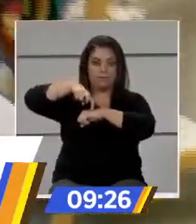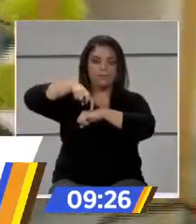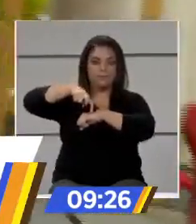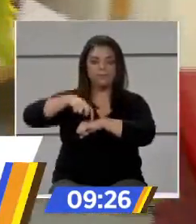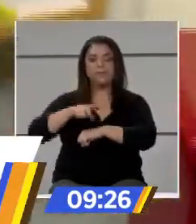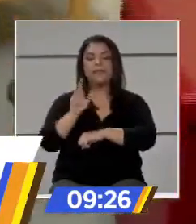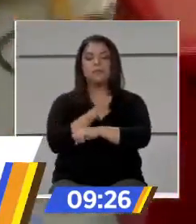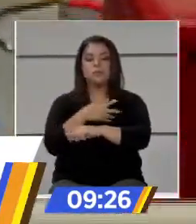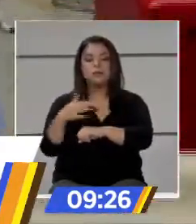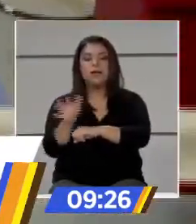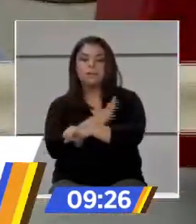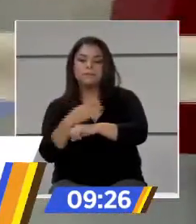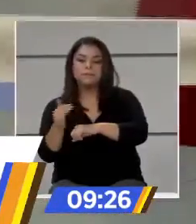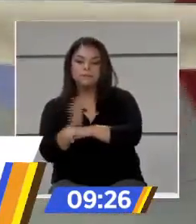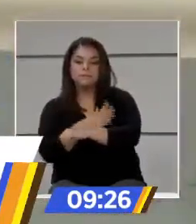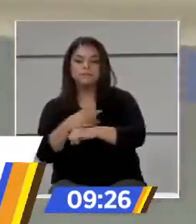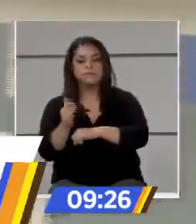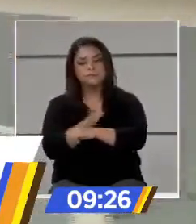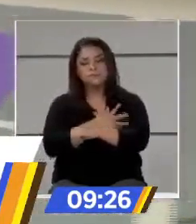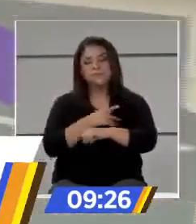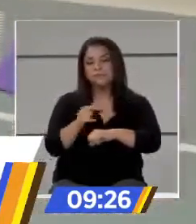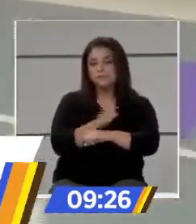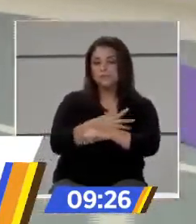qué susto.